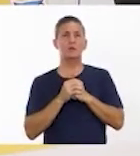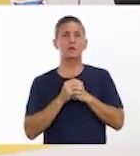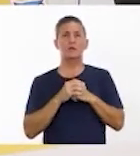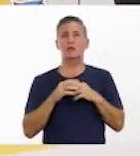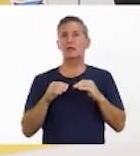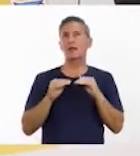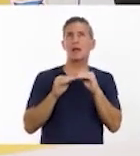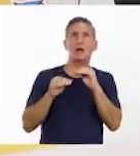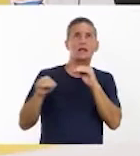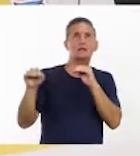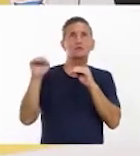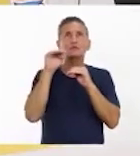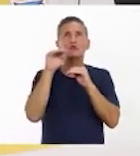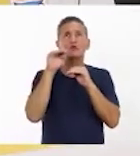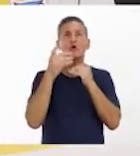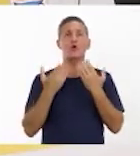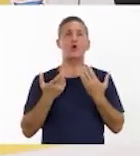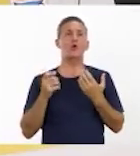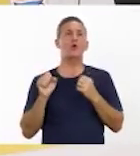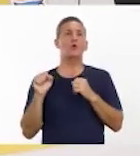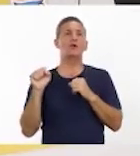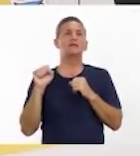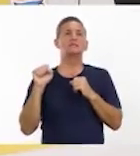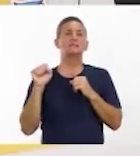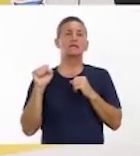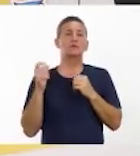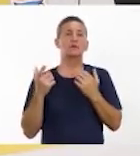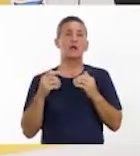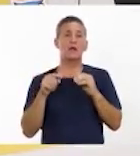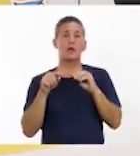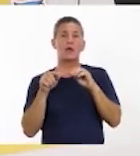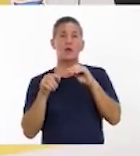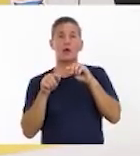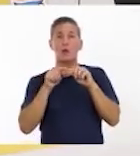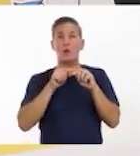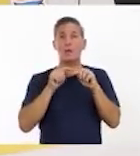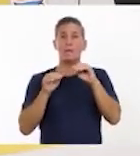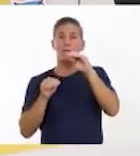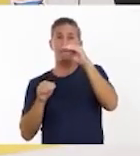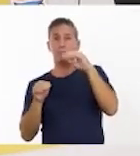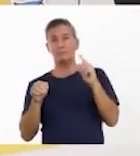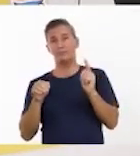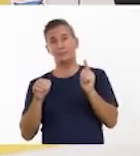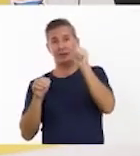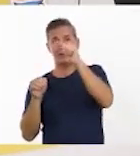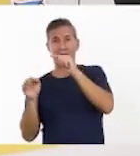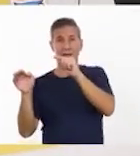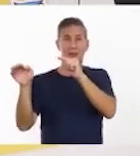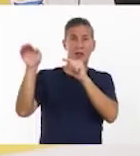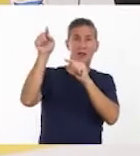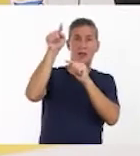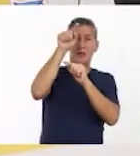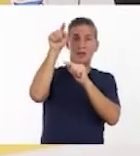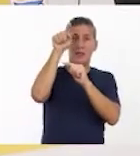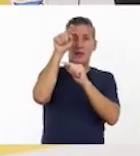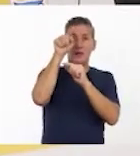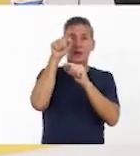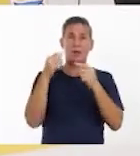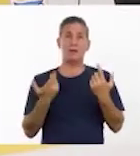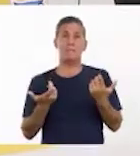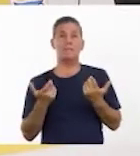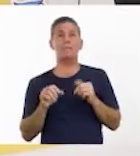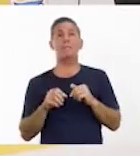dada. Y las sobresaturadas se ubican por encima de la curva porque tienen más soluto disuelto del